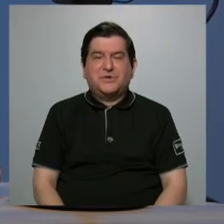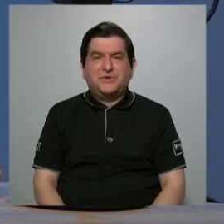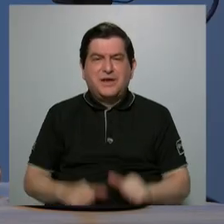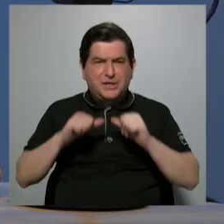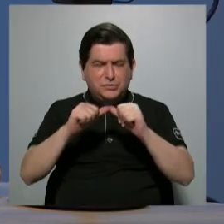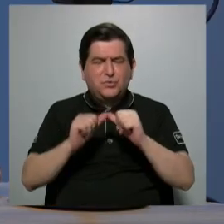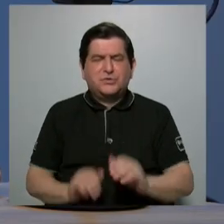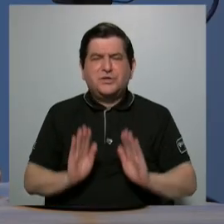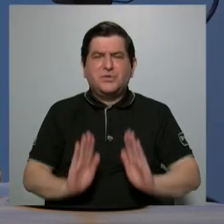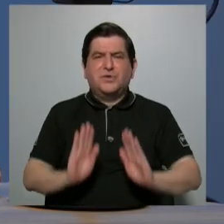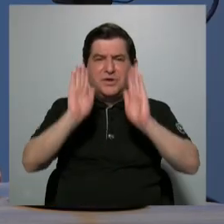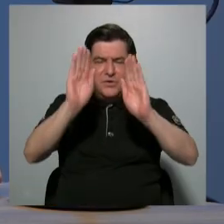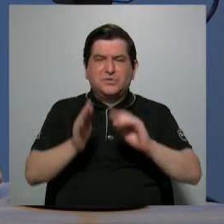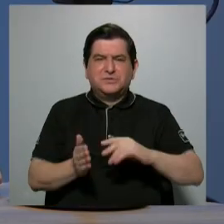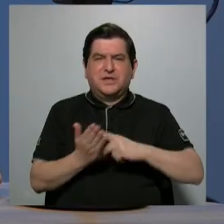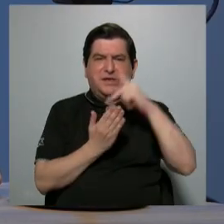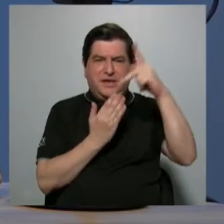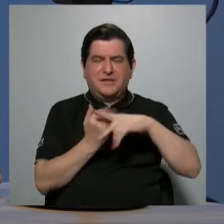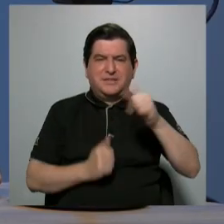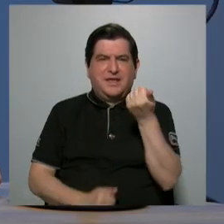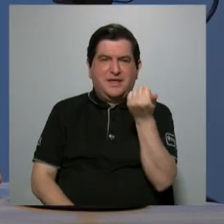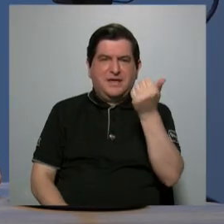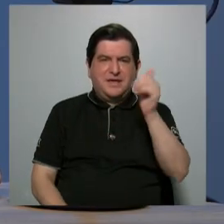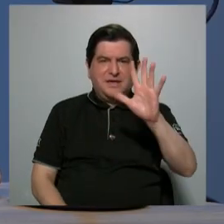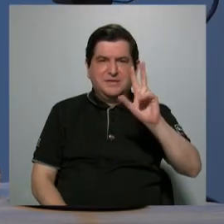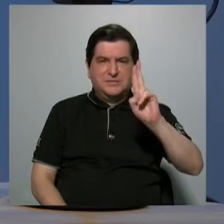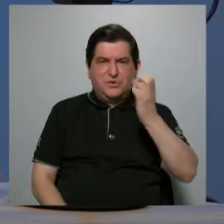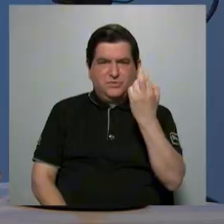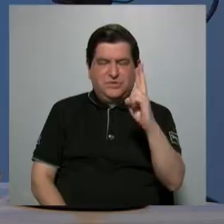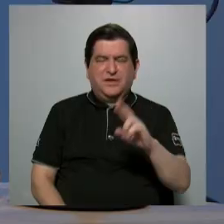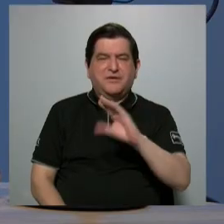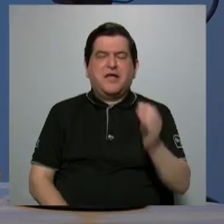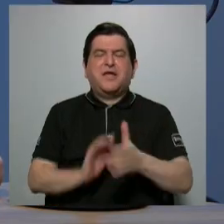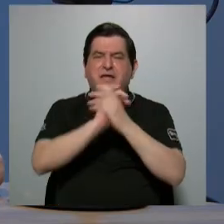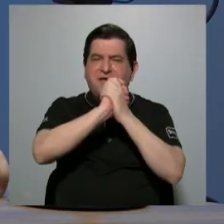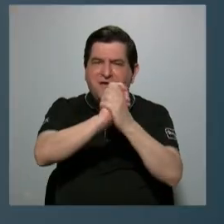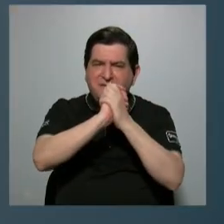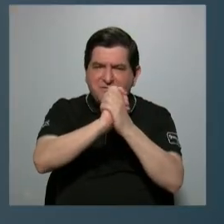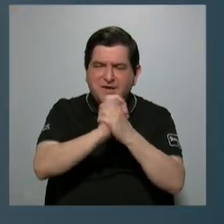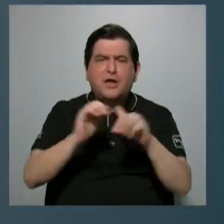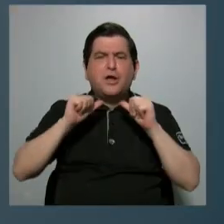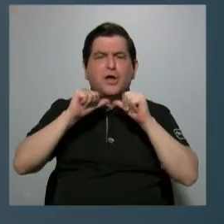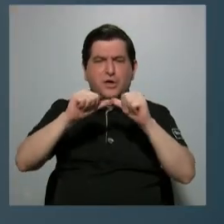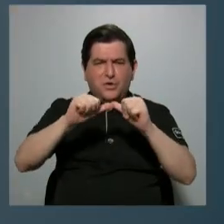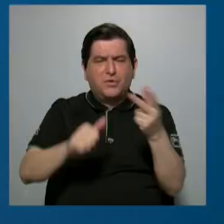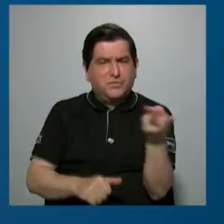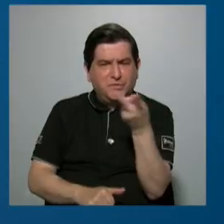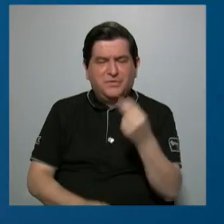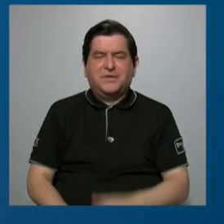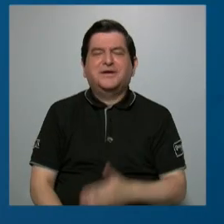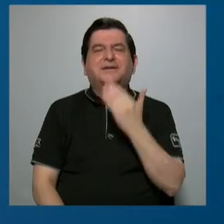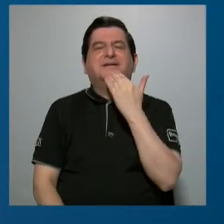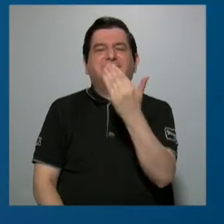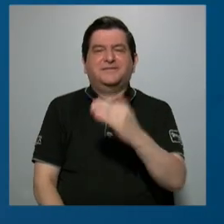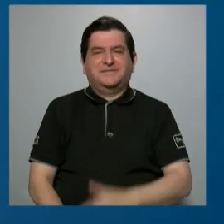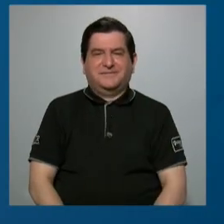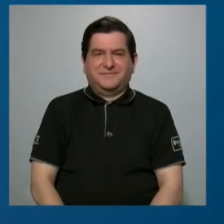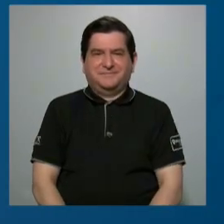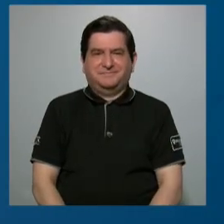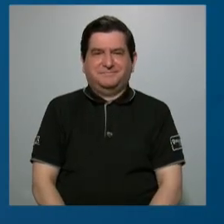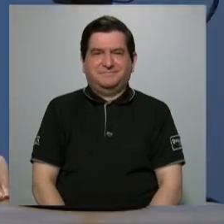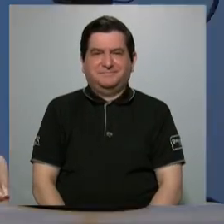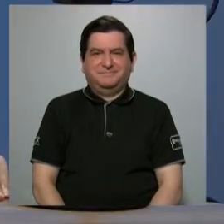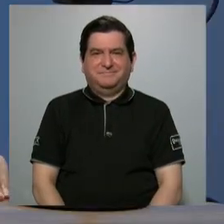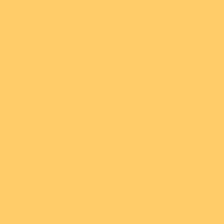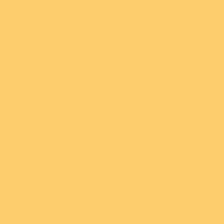queden con los espléndidos programas de 15 UCR, y felicitarlos, y adelante ustedes. Gracias. Muchas gracias.